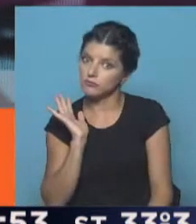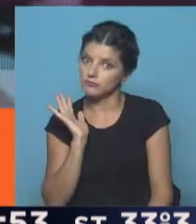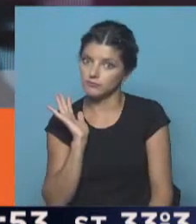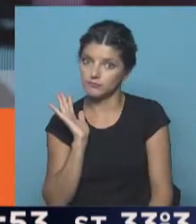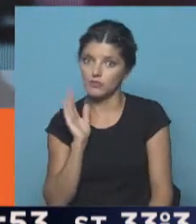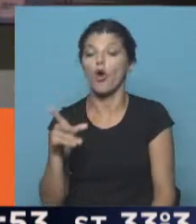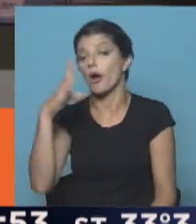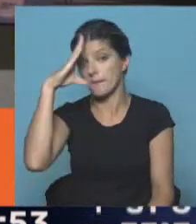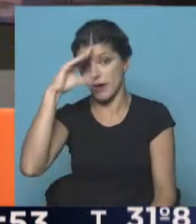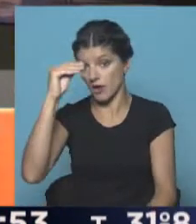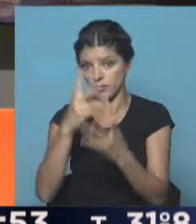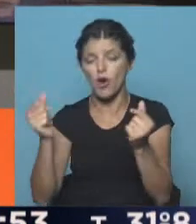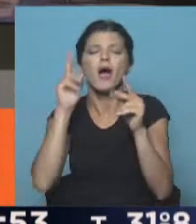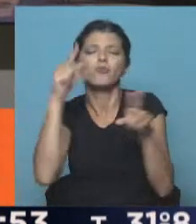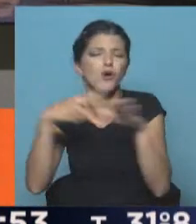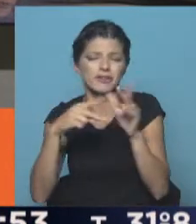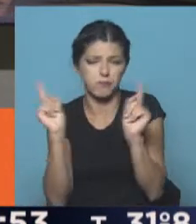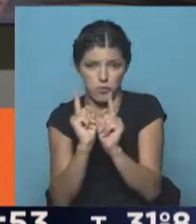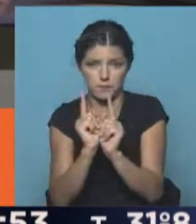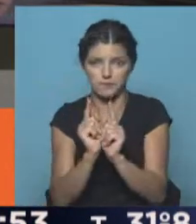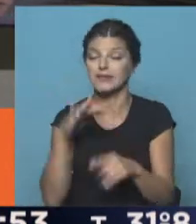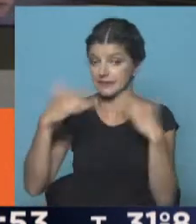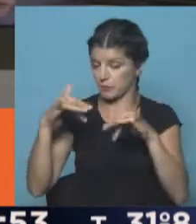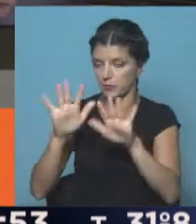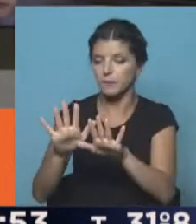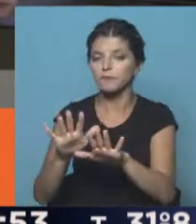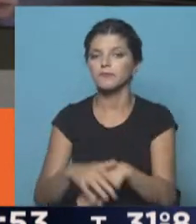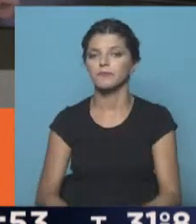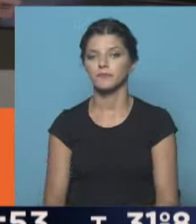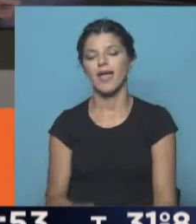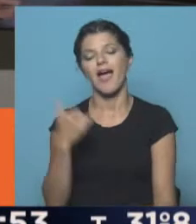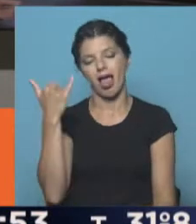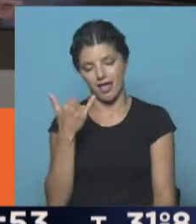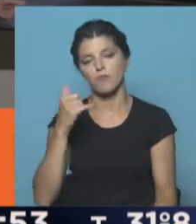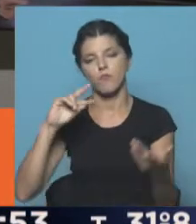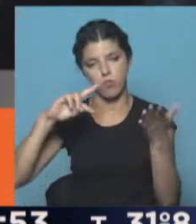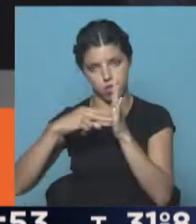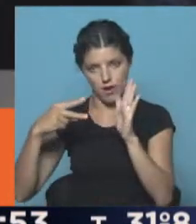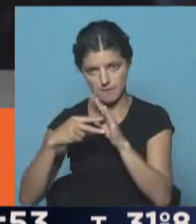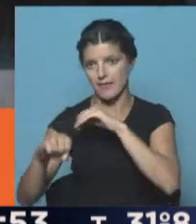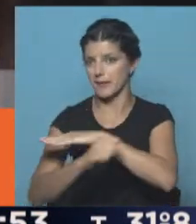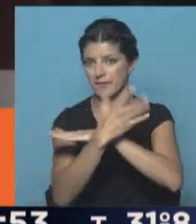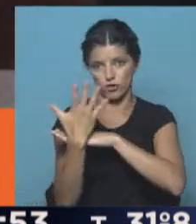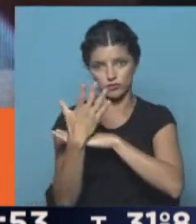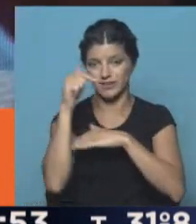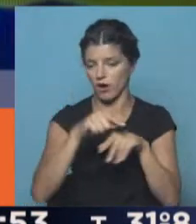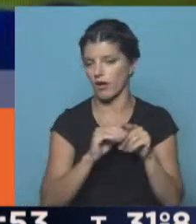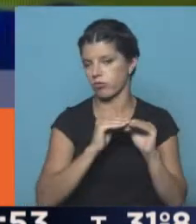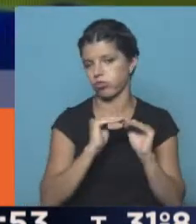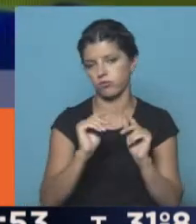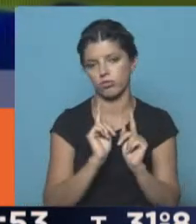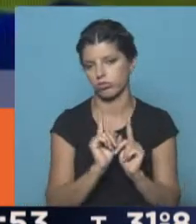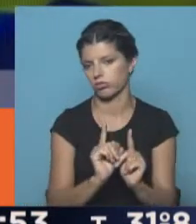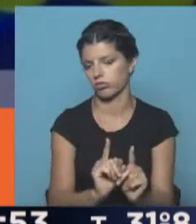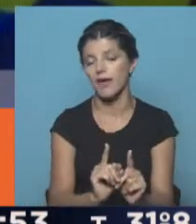de embajadores. Tenemos que irnos a un corte muy rapidito. Breve, sí. Muy breve. Hay evidentemente un problema grave del Mercosur que está paralizado en este sentido, digamos,